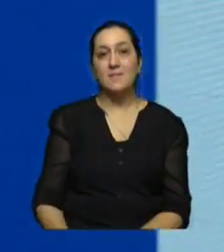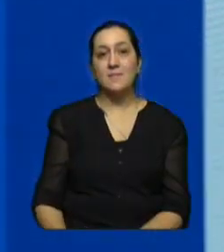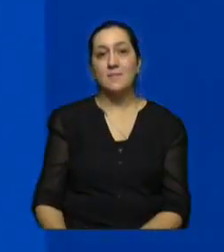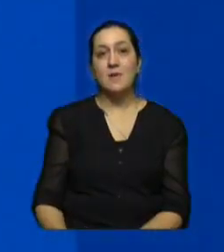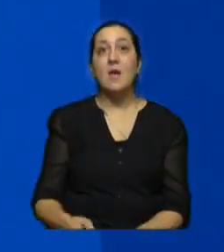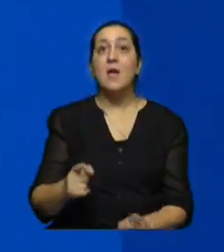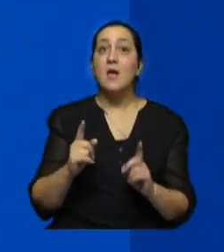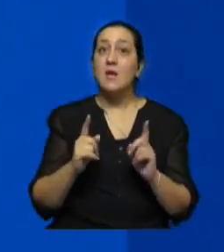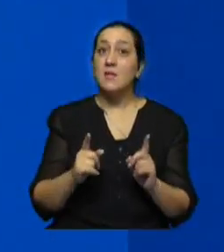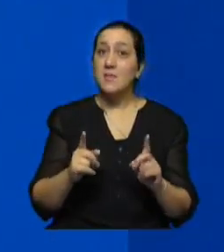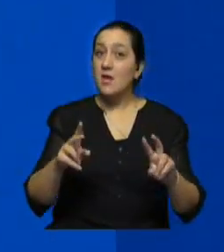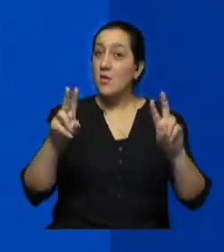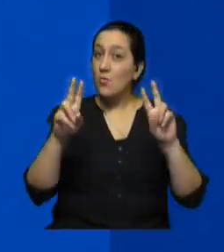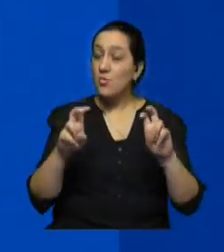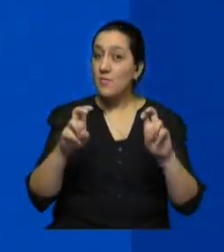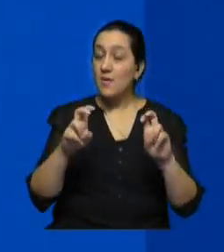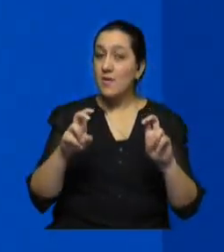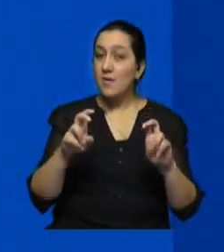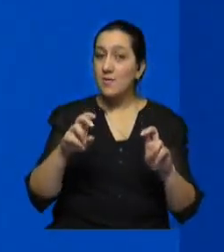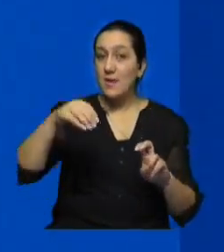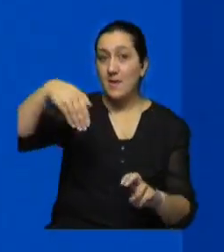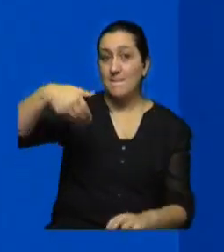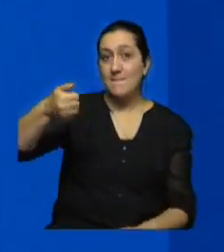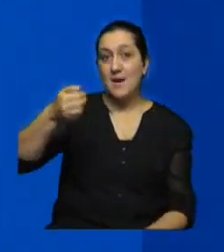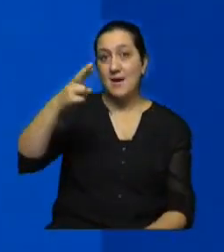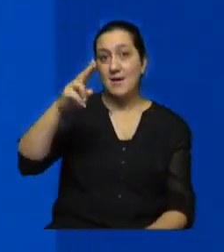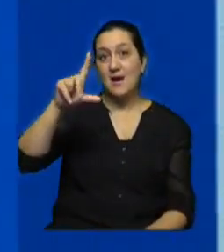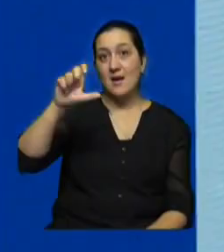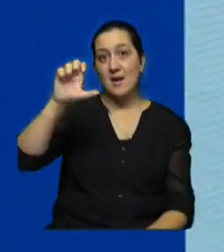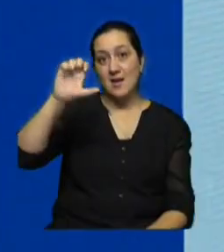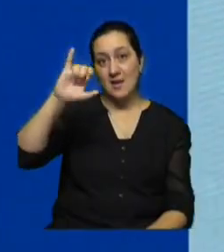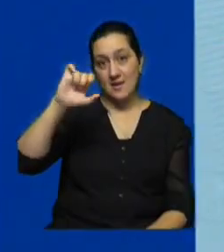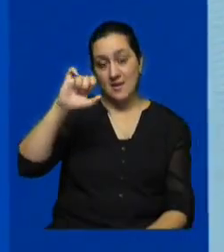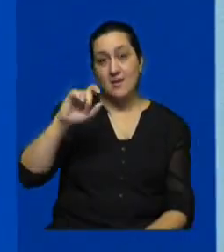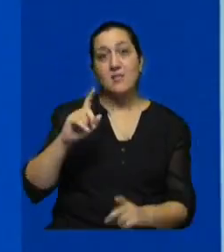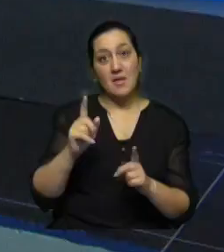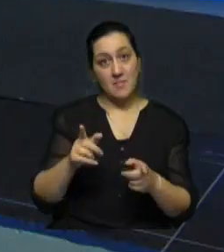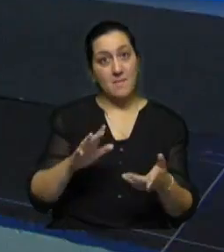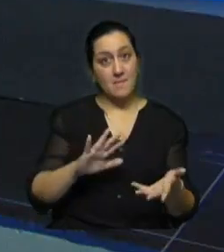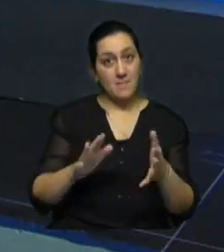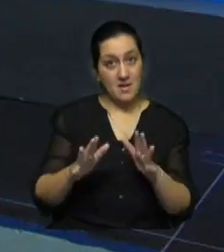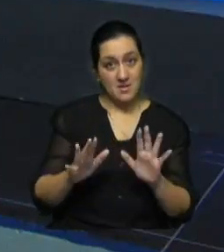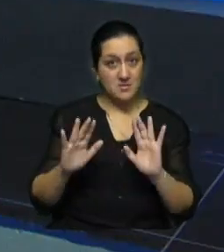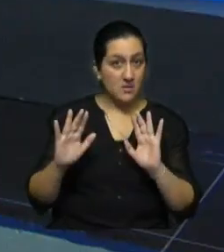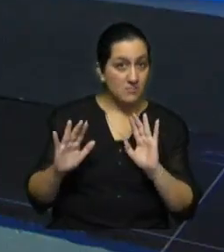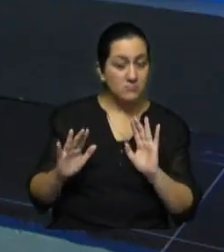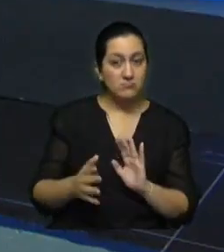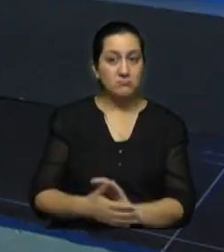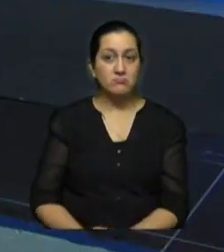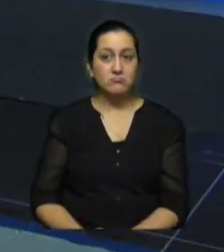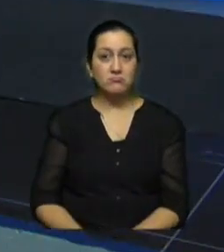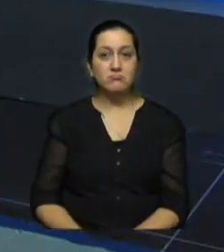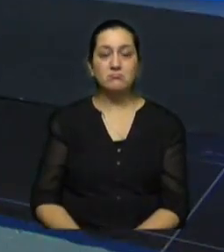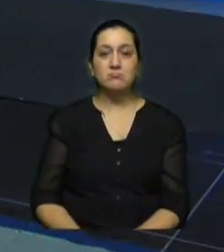el tema de... ¿Cómo es el rubio? Marley. Ese. Uy, chiquilines. También parece. Bob Marley. ¿Bob Marley? No.